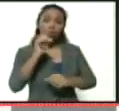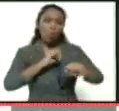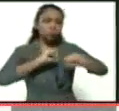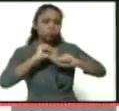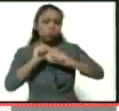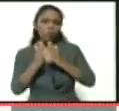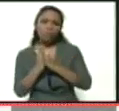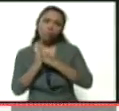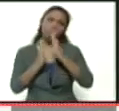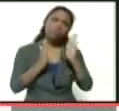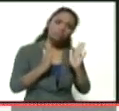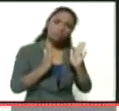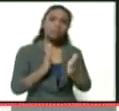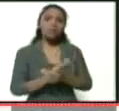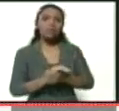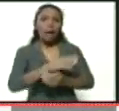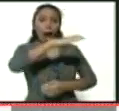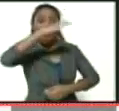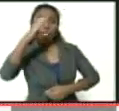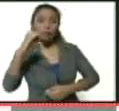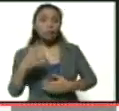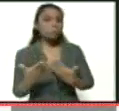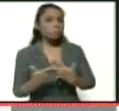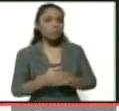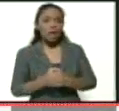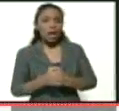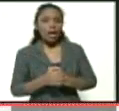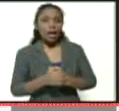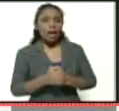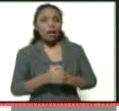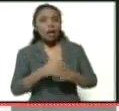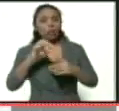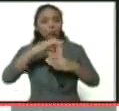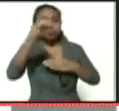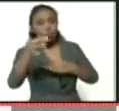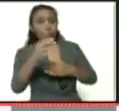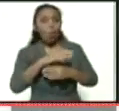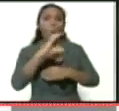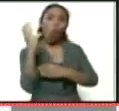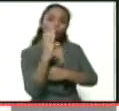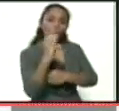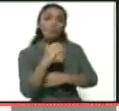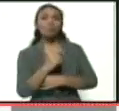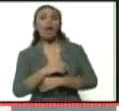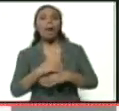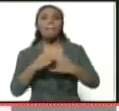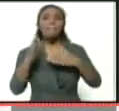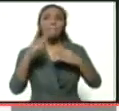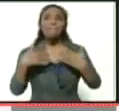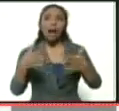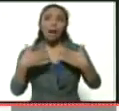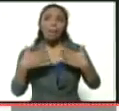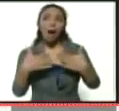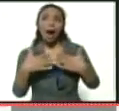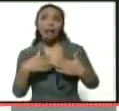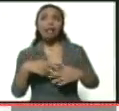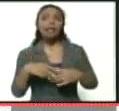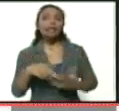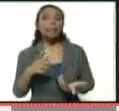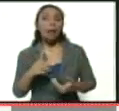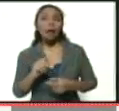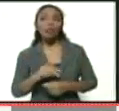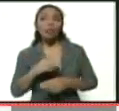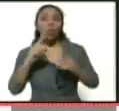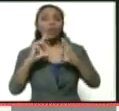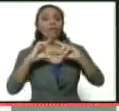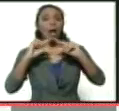lado del Caribe, que es de las costas de Colombia, Panamá, Nicaragua, que sube hasta Centroamérica, y por el